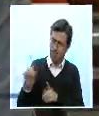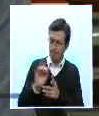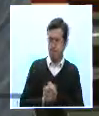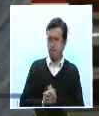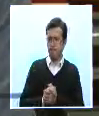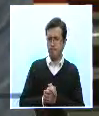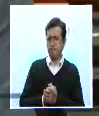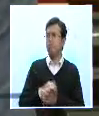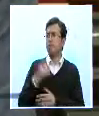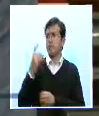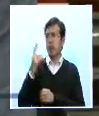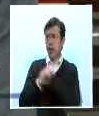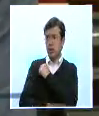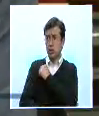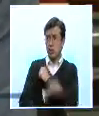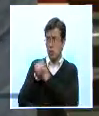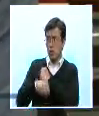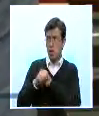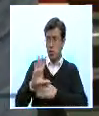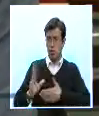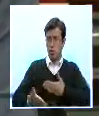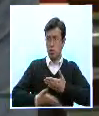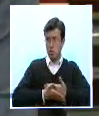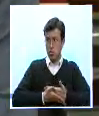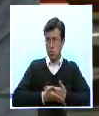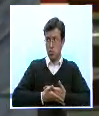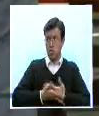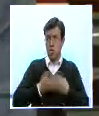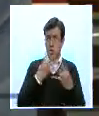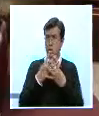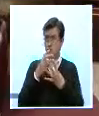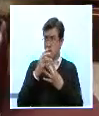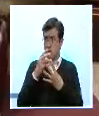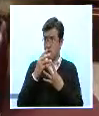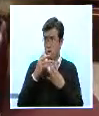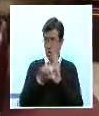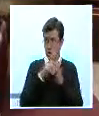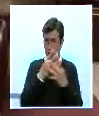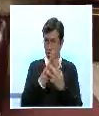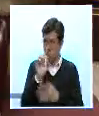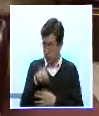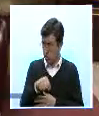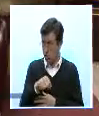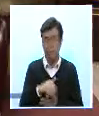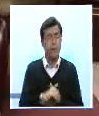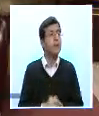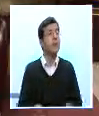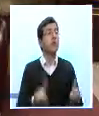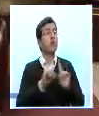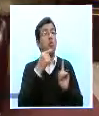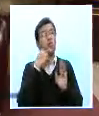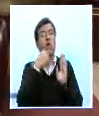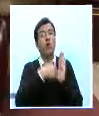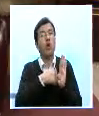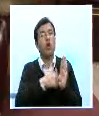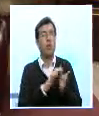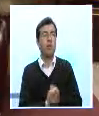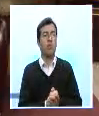sí existe la posibilidad incorporarlo en el código orgánico integral por supuesto lo que no habría como es establecer medidas